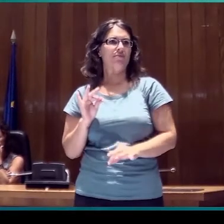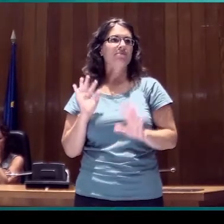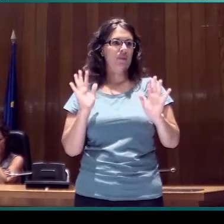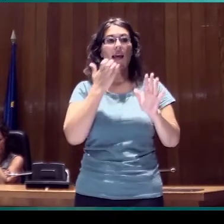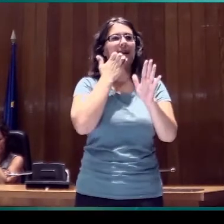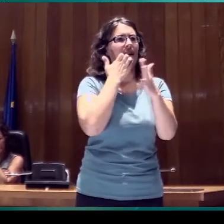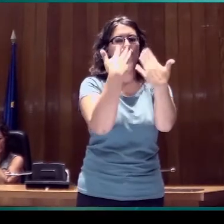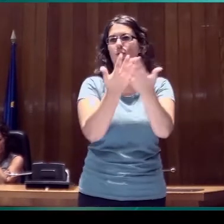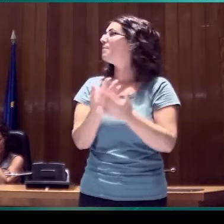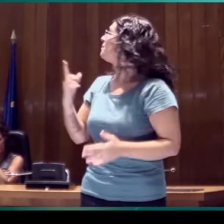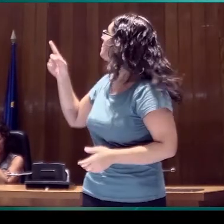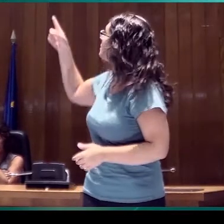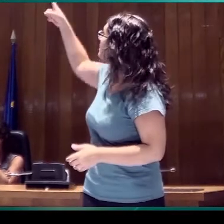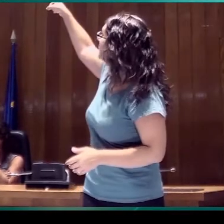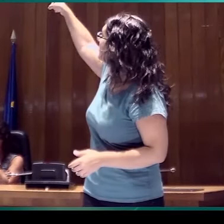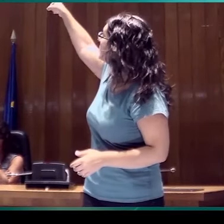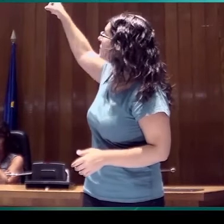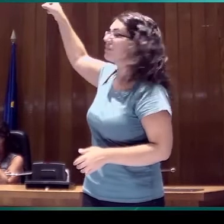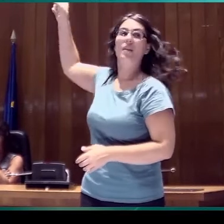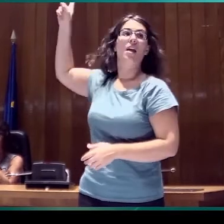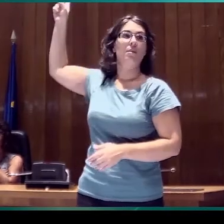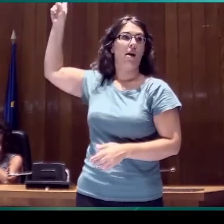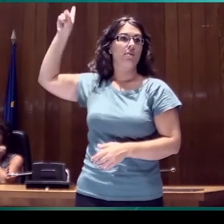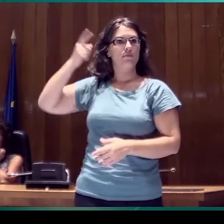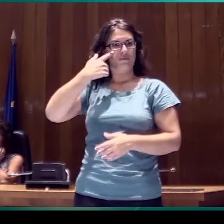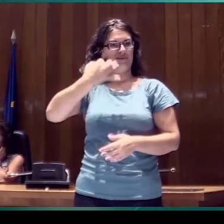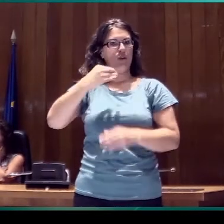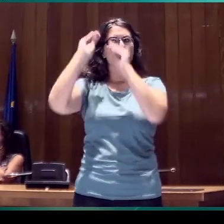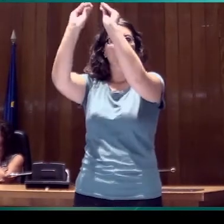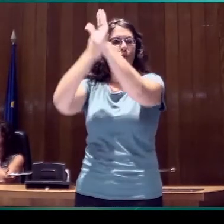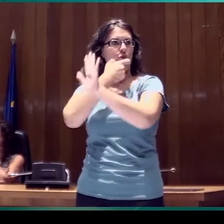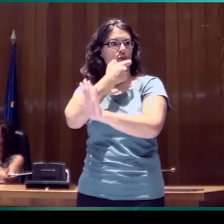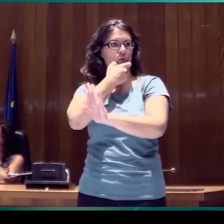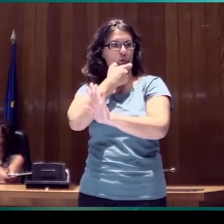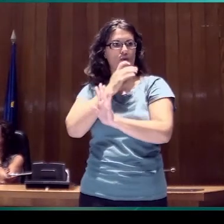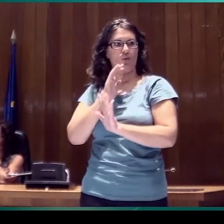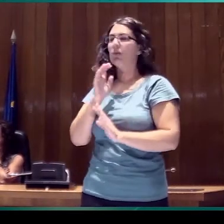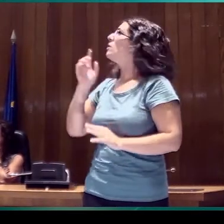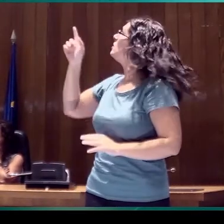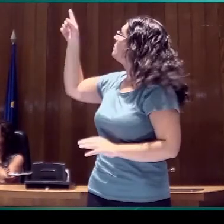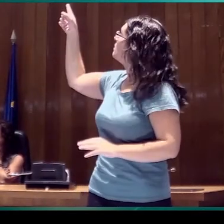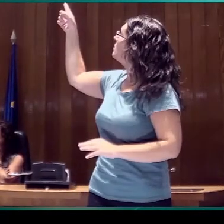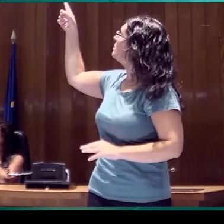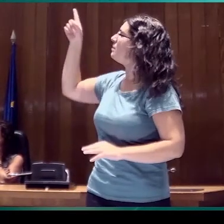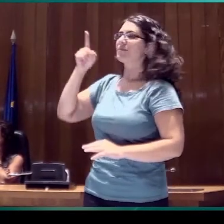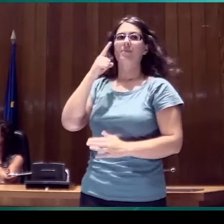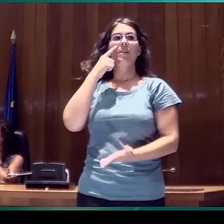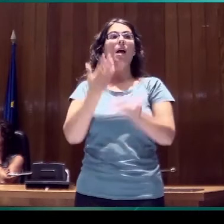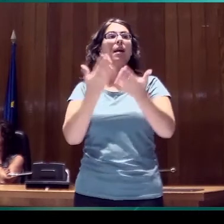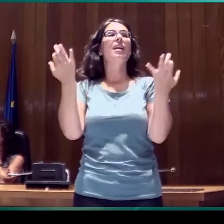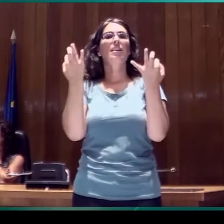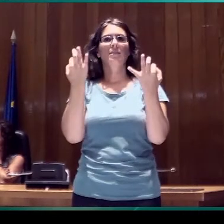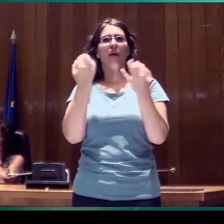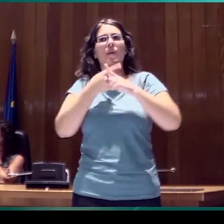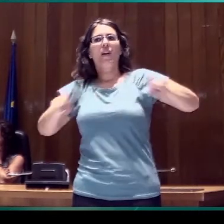El gráfico de arriba es la versión original de la lengua de signos británica. Esta lámina evalúa la diferencia en nombre-verbo